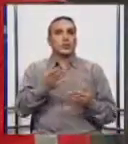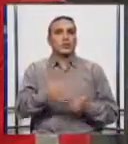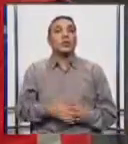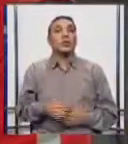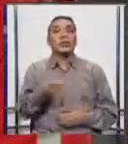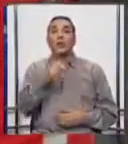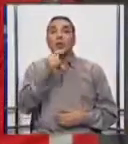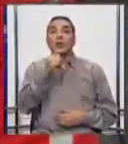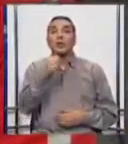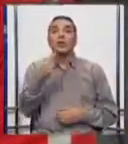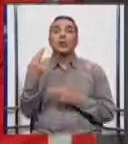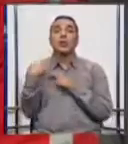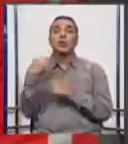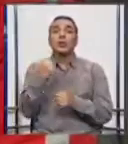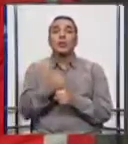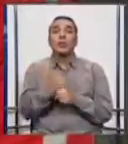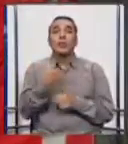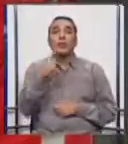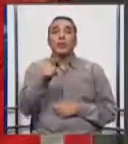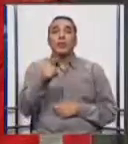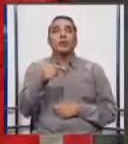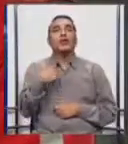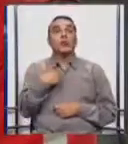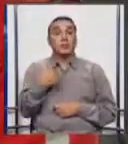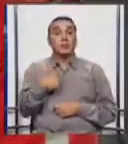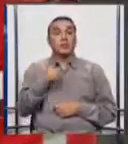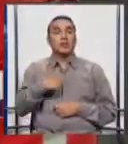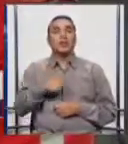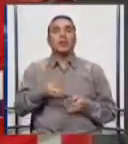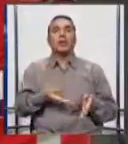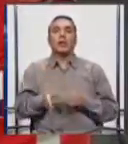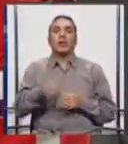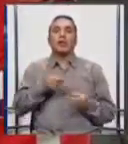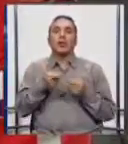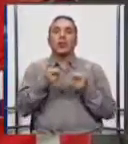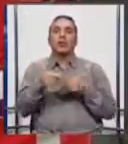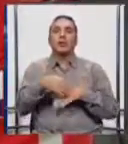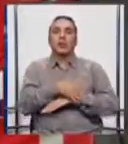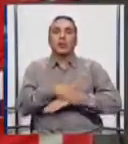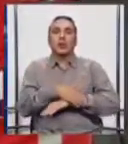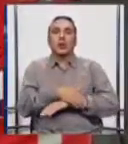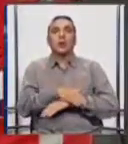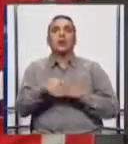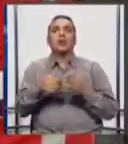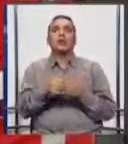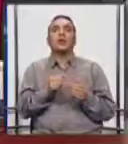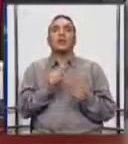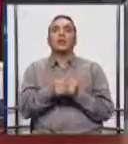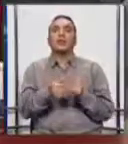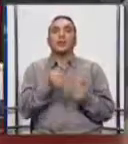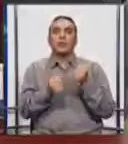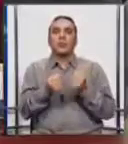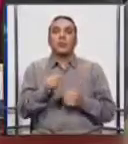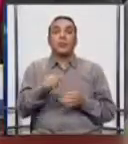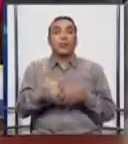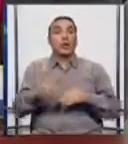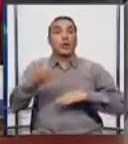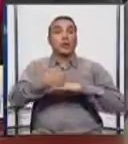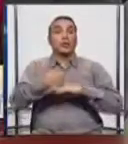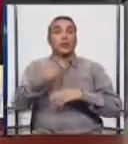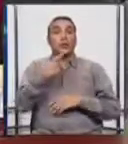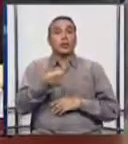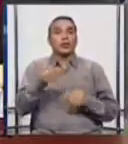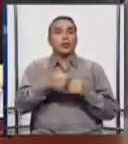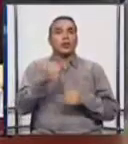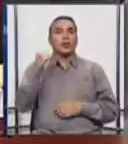competencia en la movilidad el control del tránsito y el transporte las autoridades reiteraron